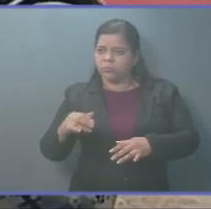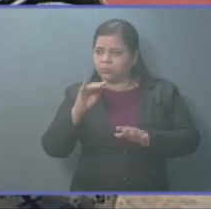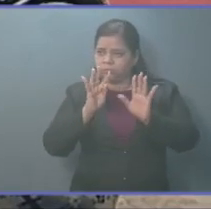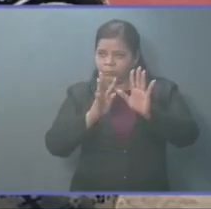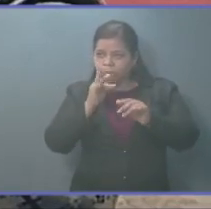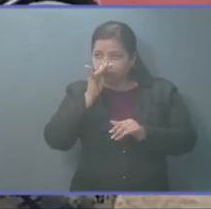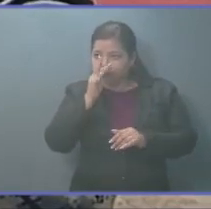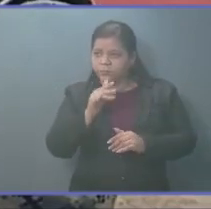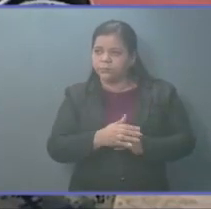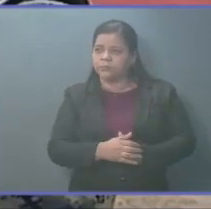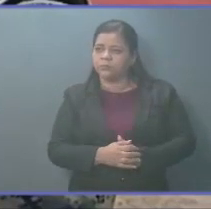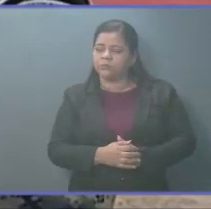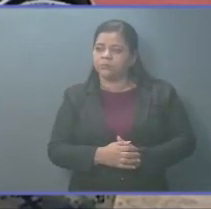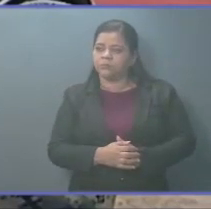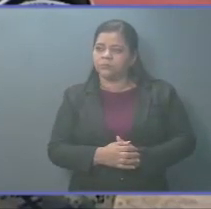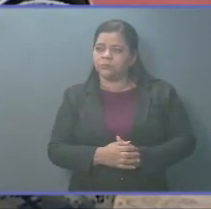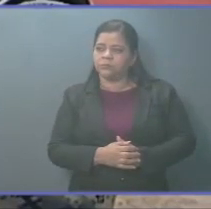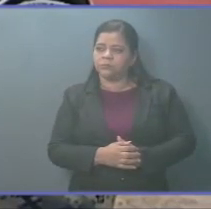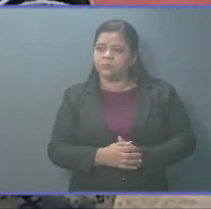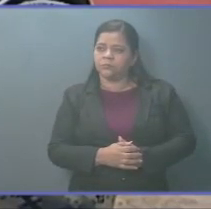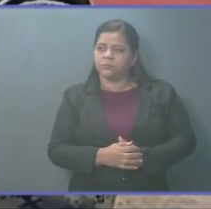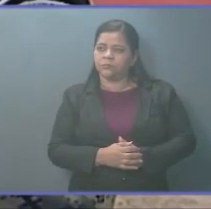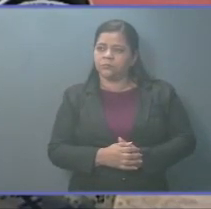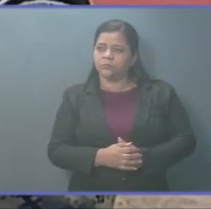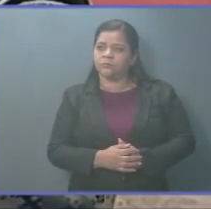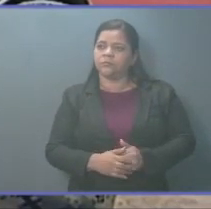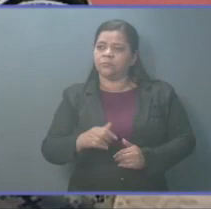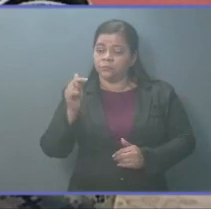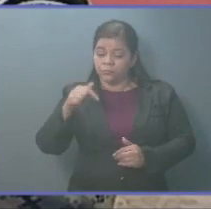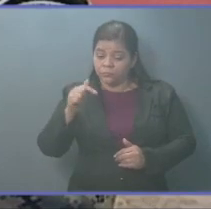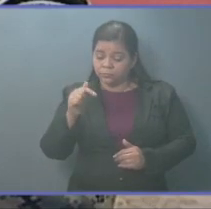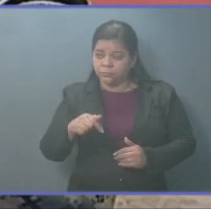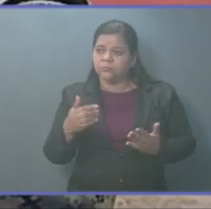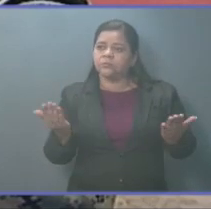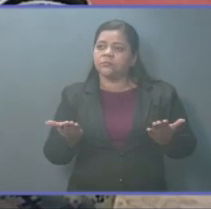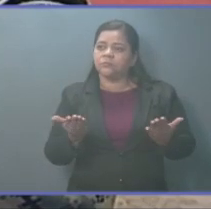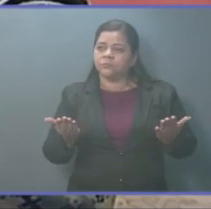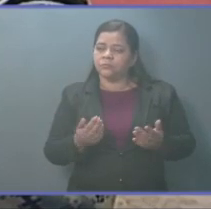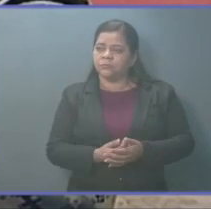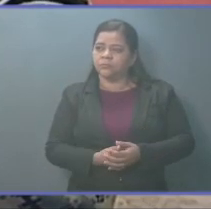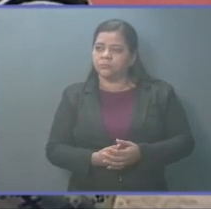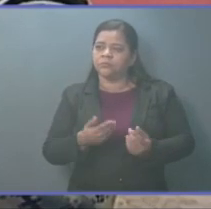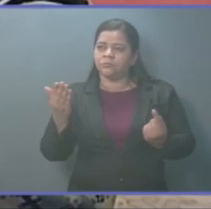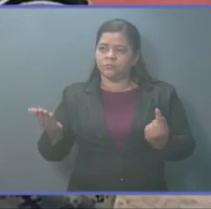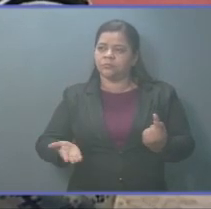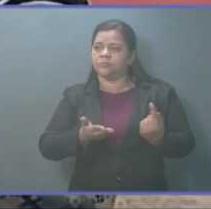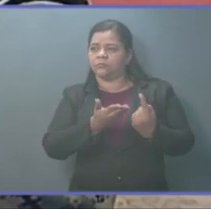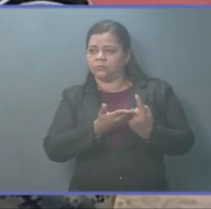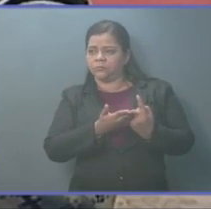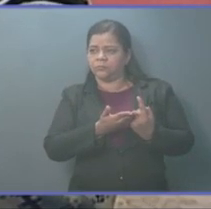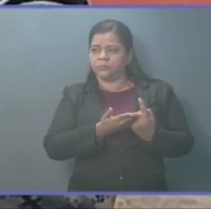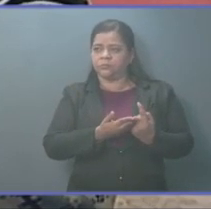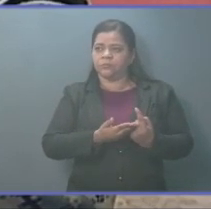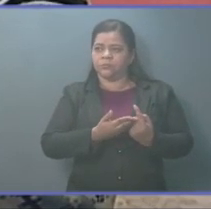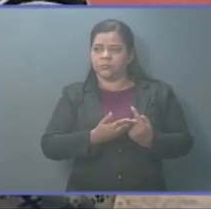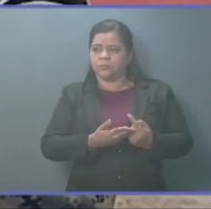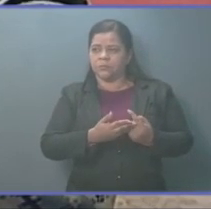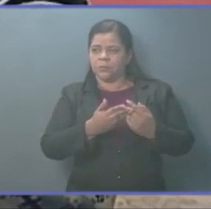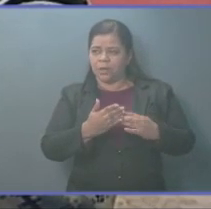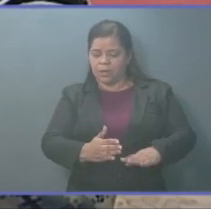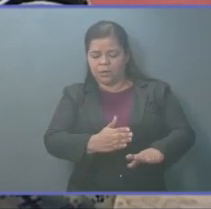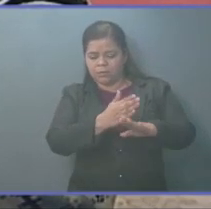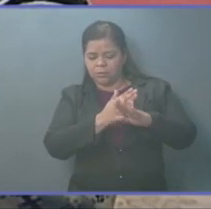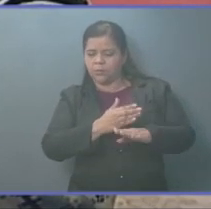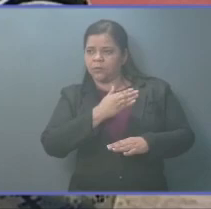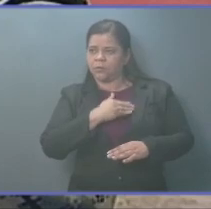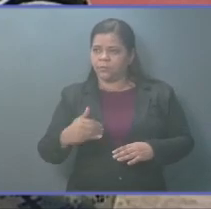febrero. Lo que sucedió es que se le proporcionó el Estado Mayor Presidencial la seguridad al